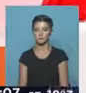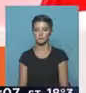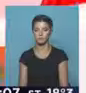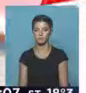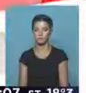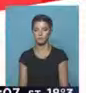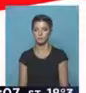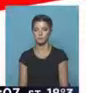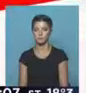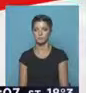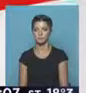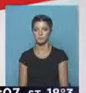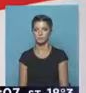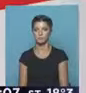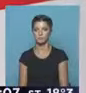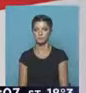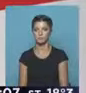Continuez de danser.